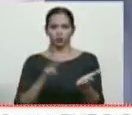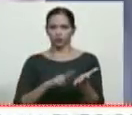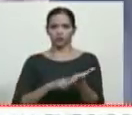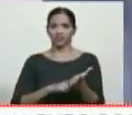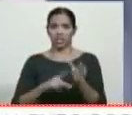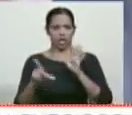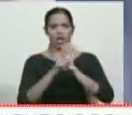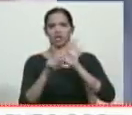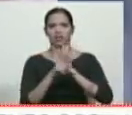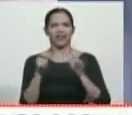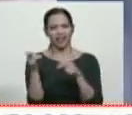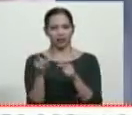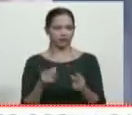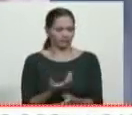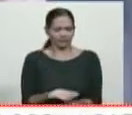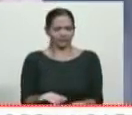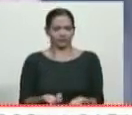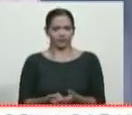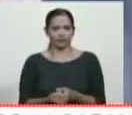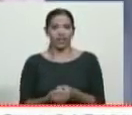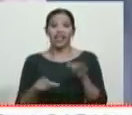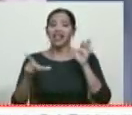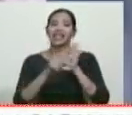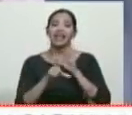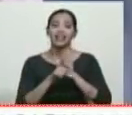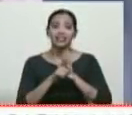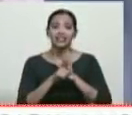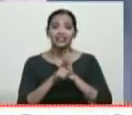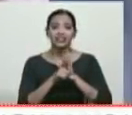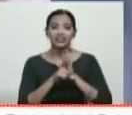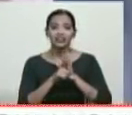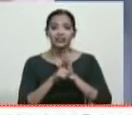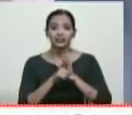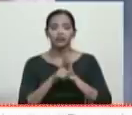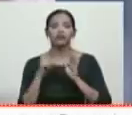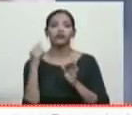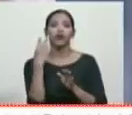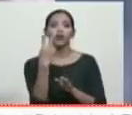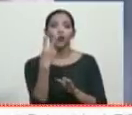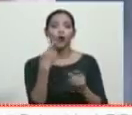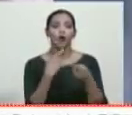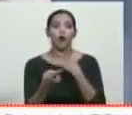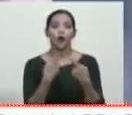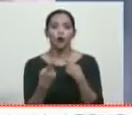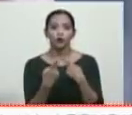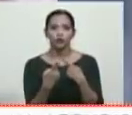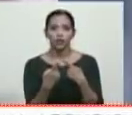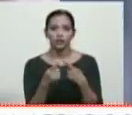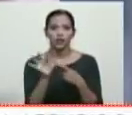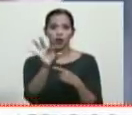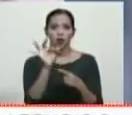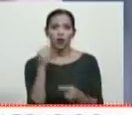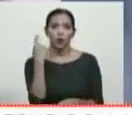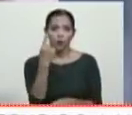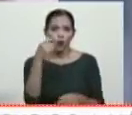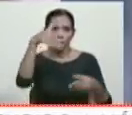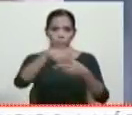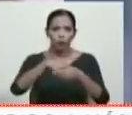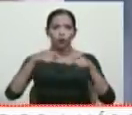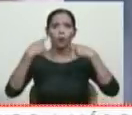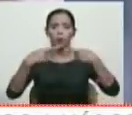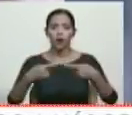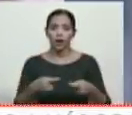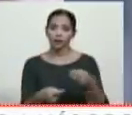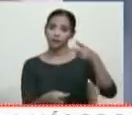legítimo es él. La legitimidad y la legalidad son dos cosas que se obtienen. Una por el voto popular y la otra